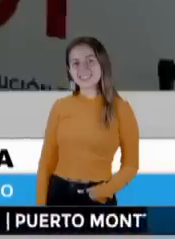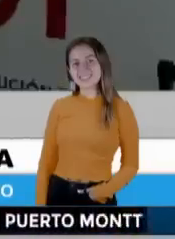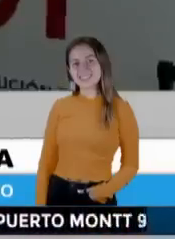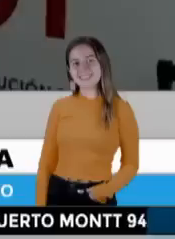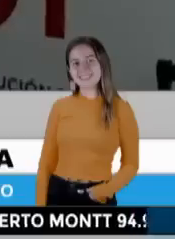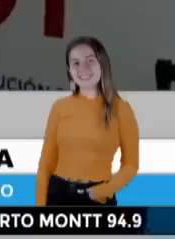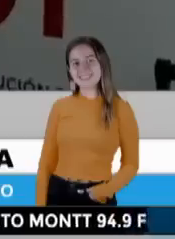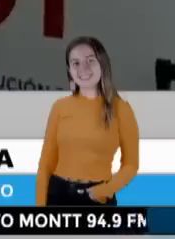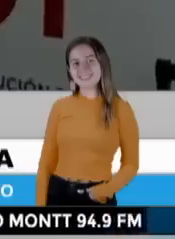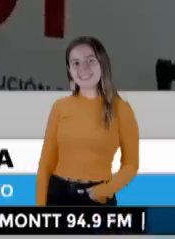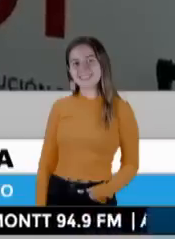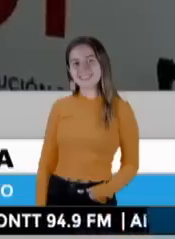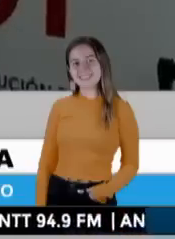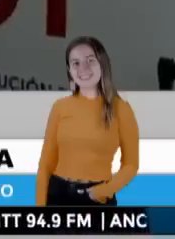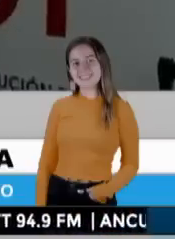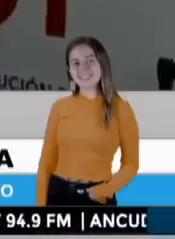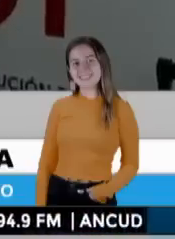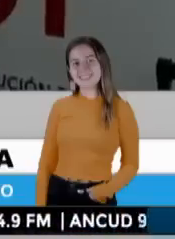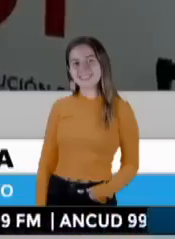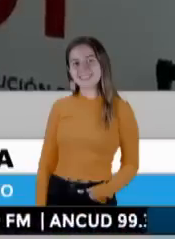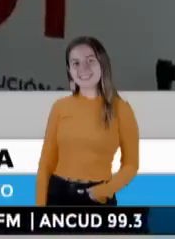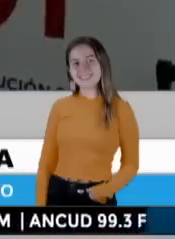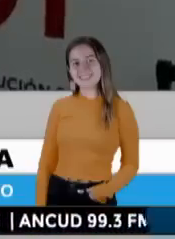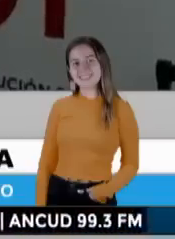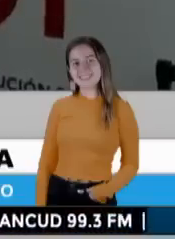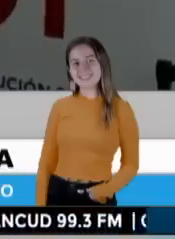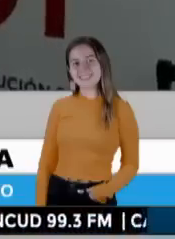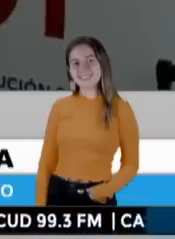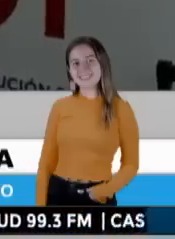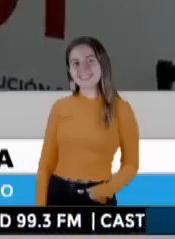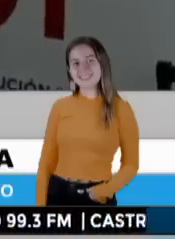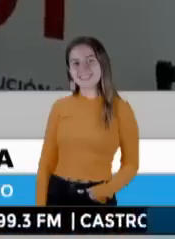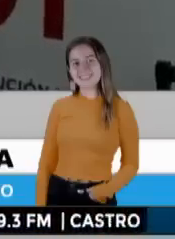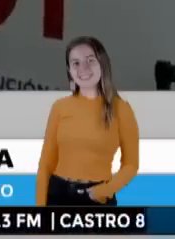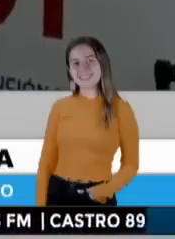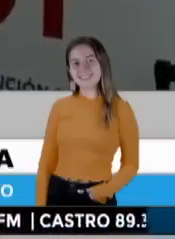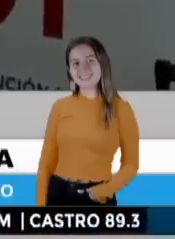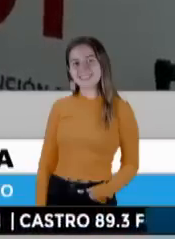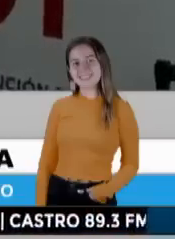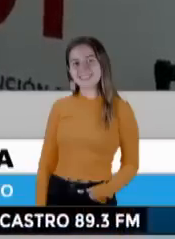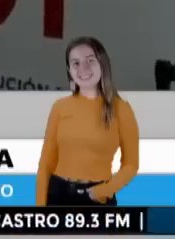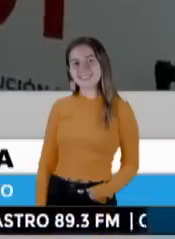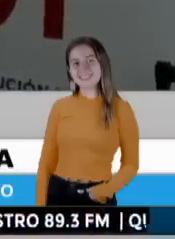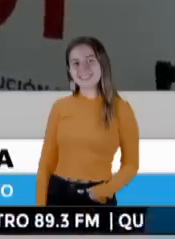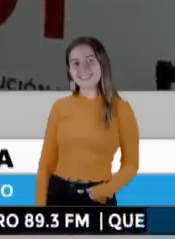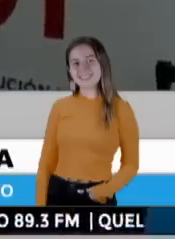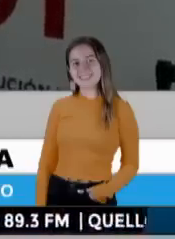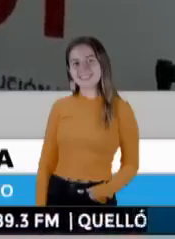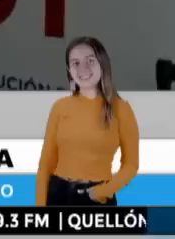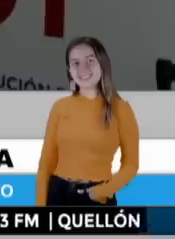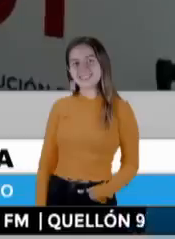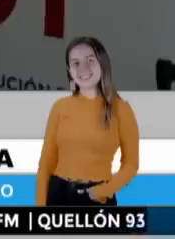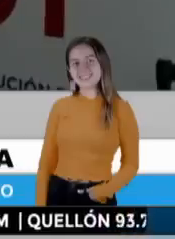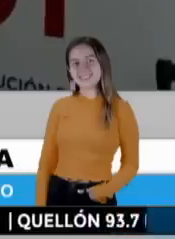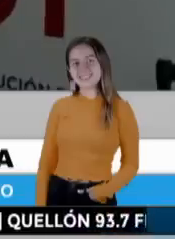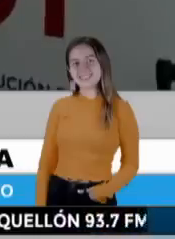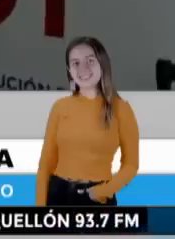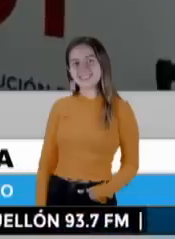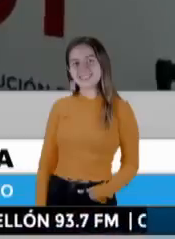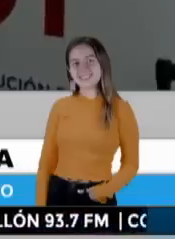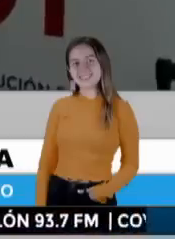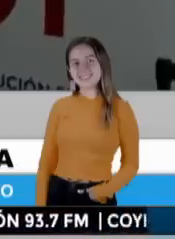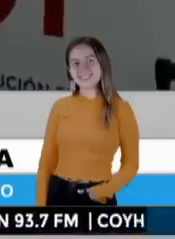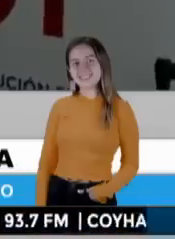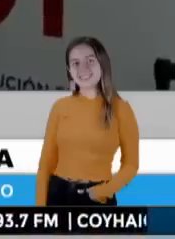es. Oye, mira, ayer... Lo importante, eso sí, es que esta decisión, lo que nos dice María José, la división que hay, quienes ya han decantado